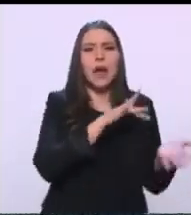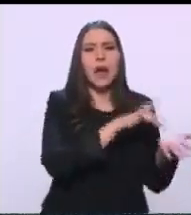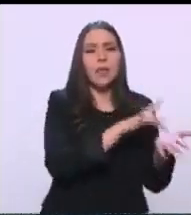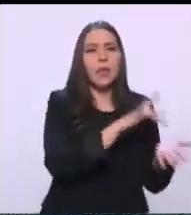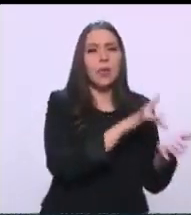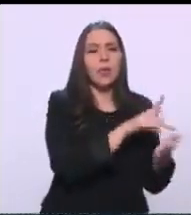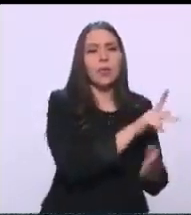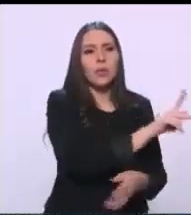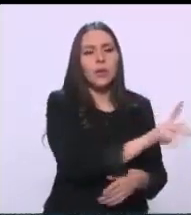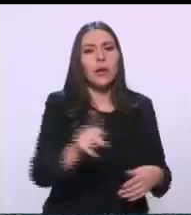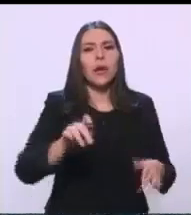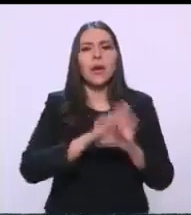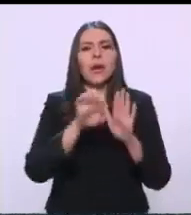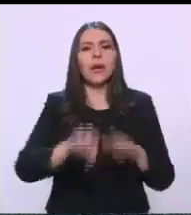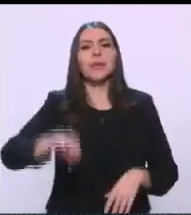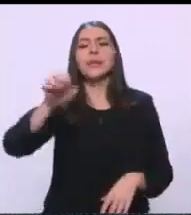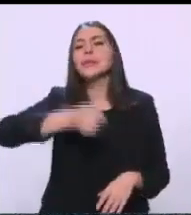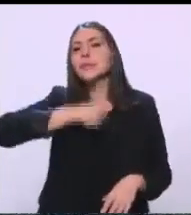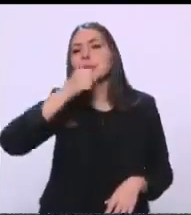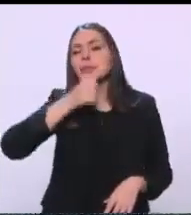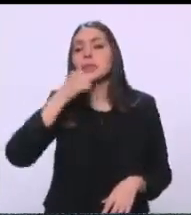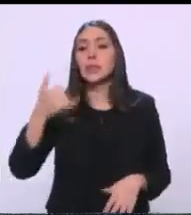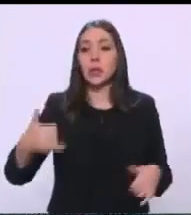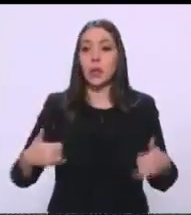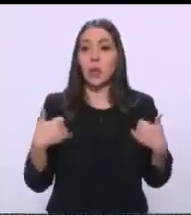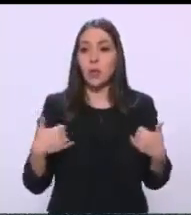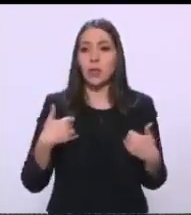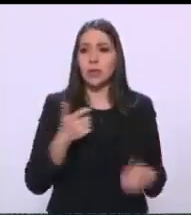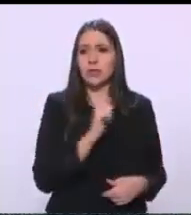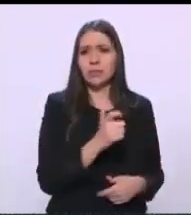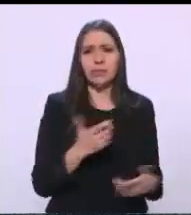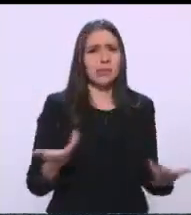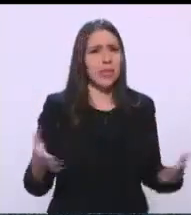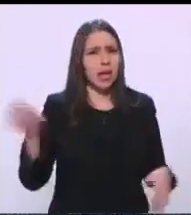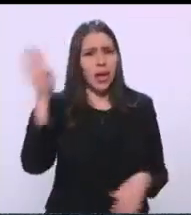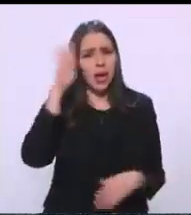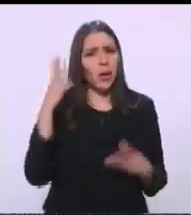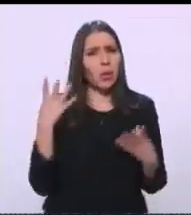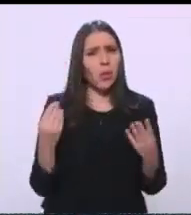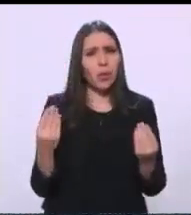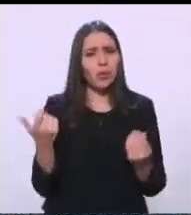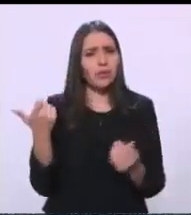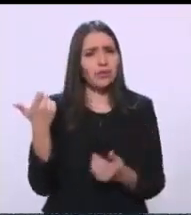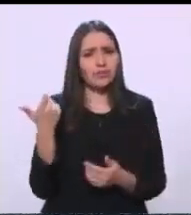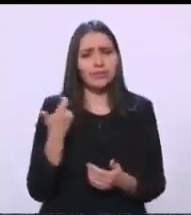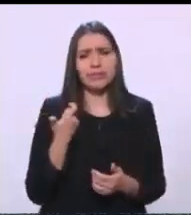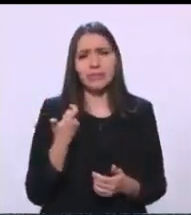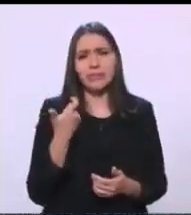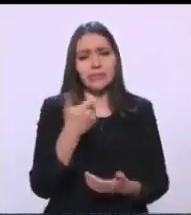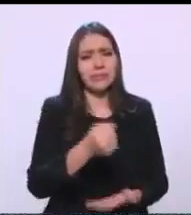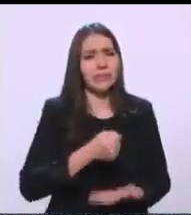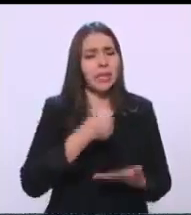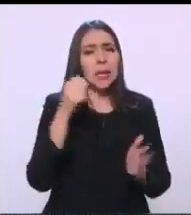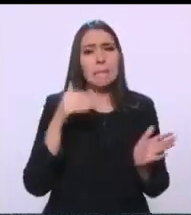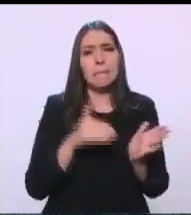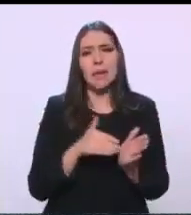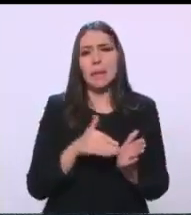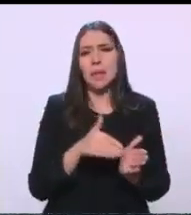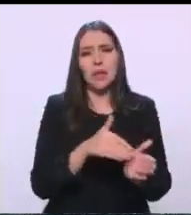y de los jóvenes, de los estudiantes, estamos hablando de inversiones de miles de millones de pesos. Solo para beneficiar a 11